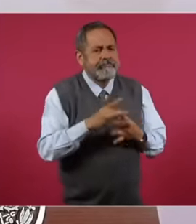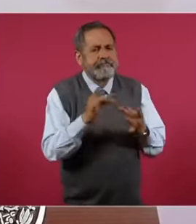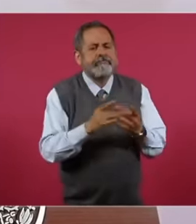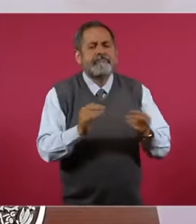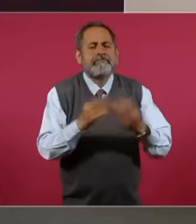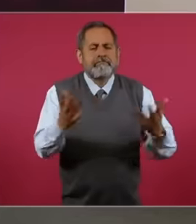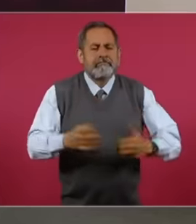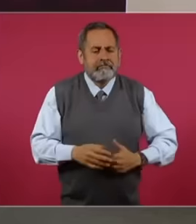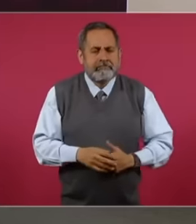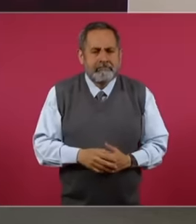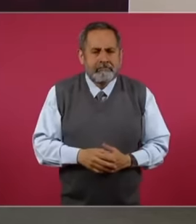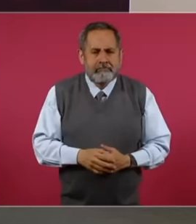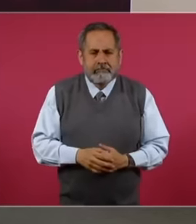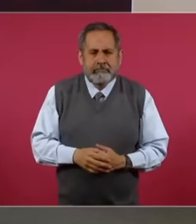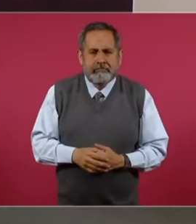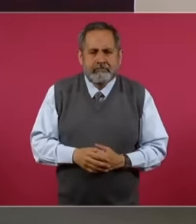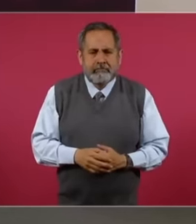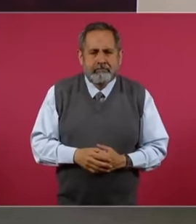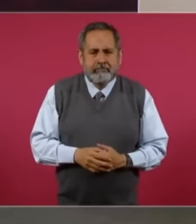ya que